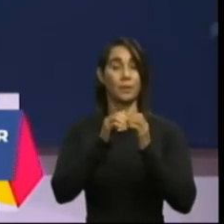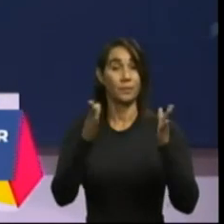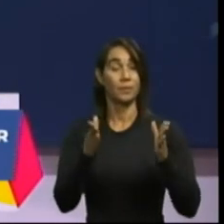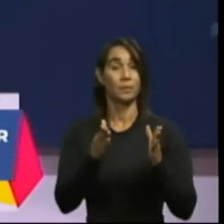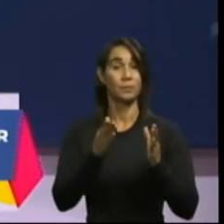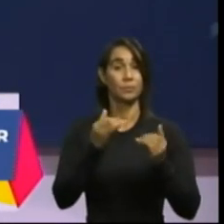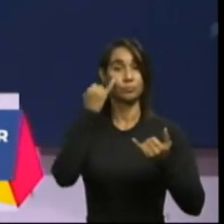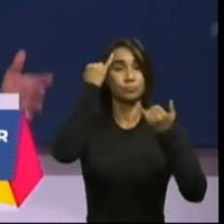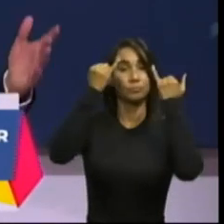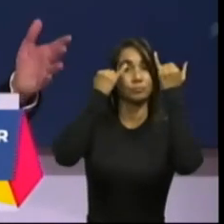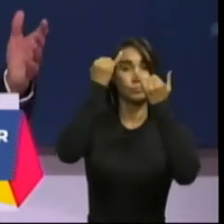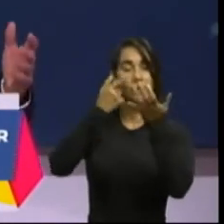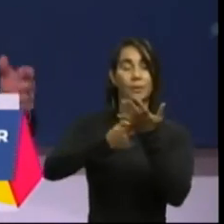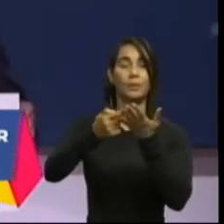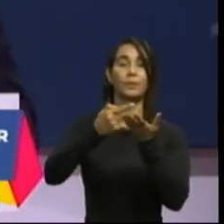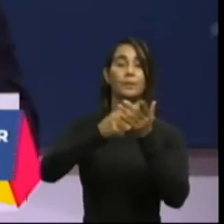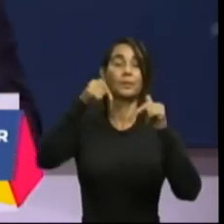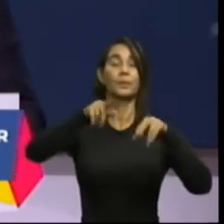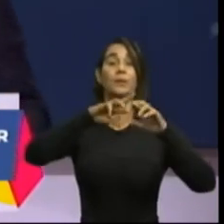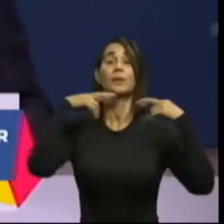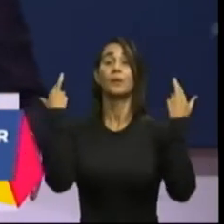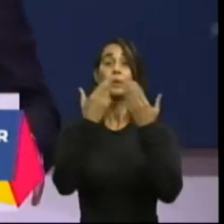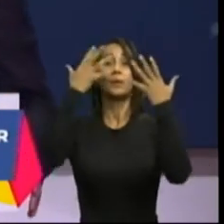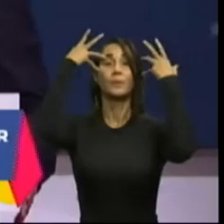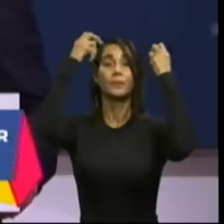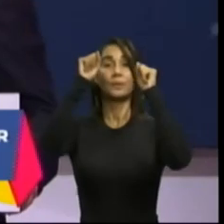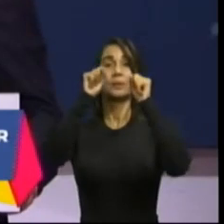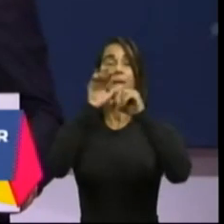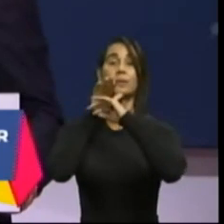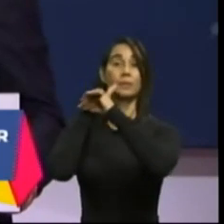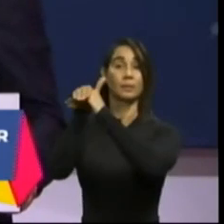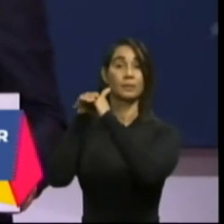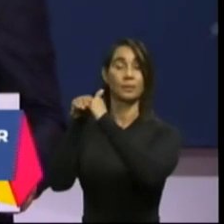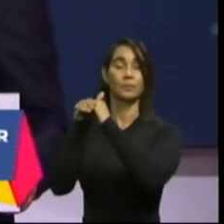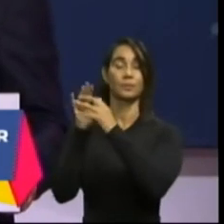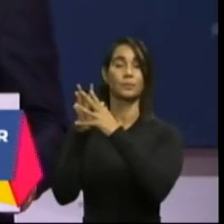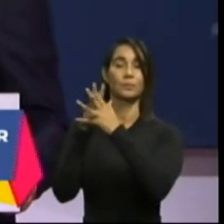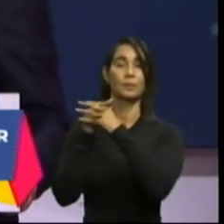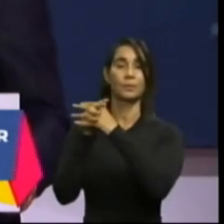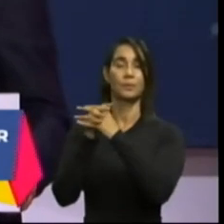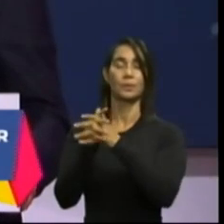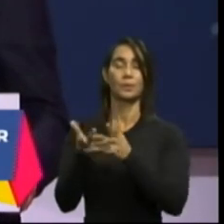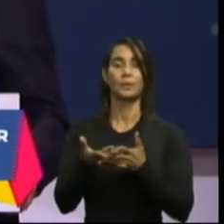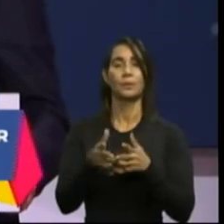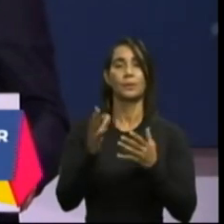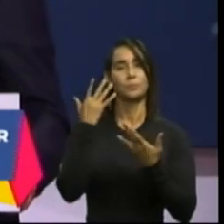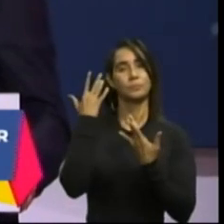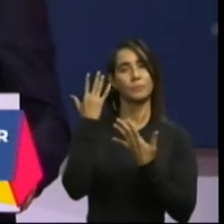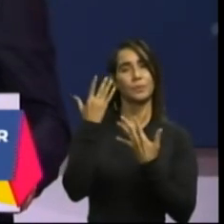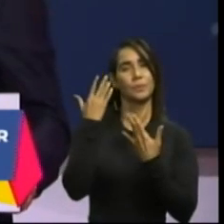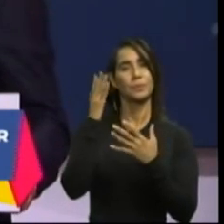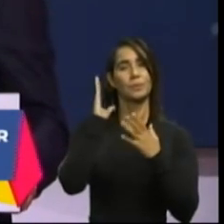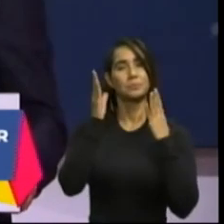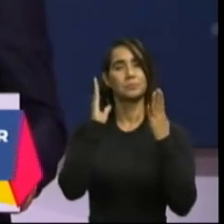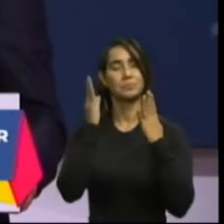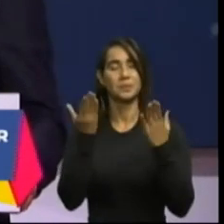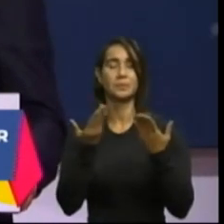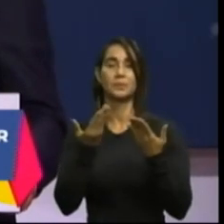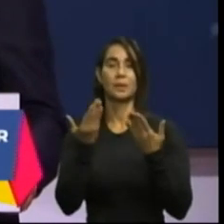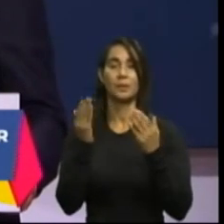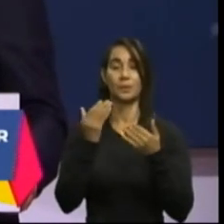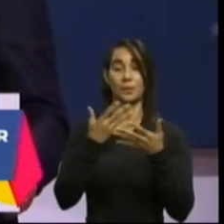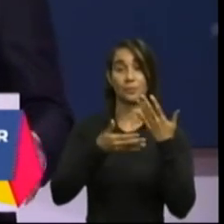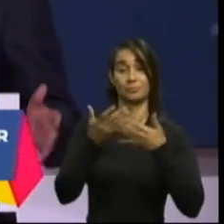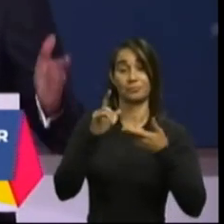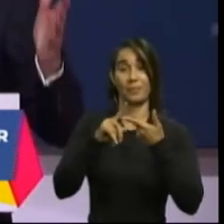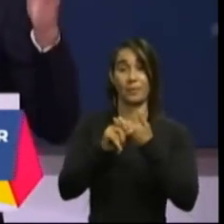también productivo. En esta reunión donde el presidente Biden y la vicepresidenta Harris fueron muy receptivos y demostraron su empatía con